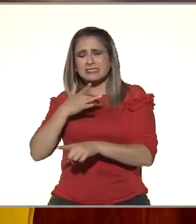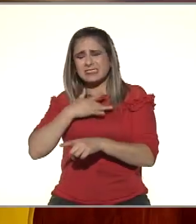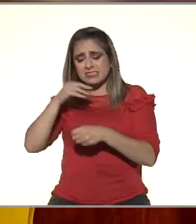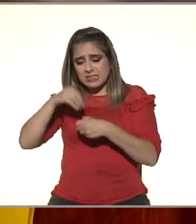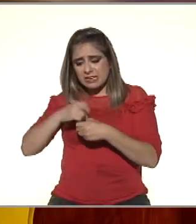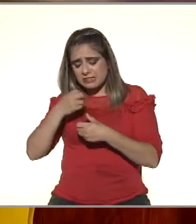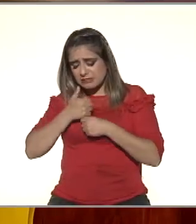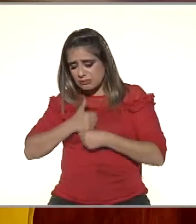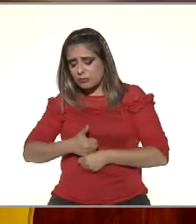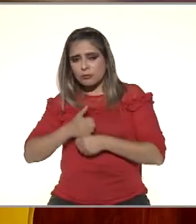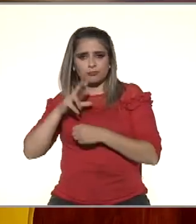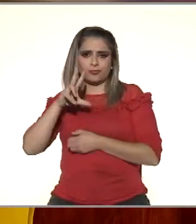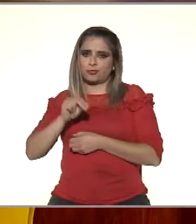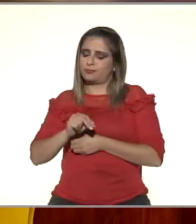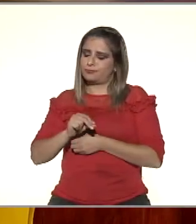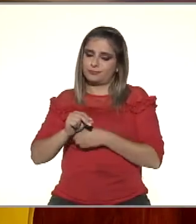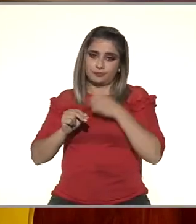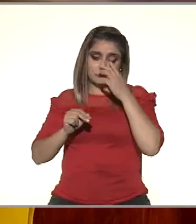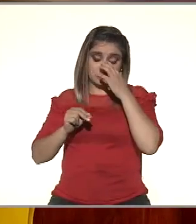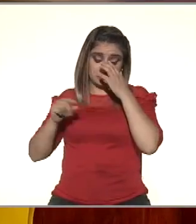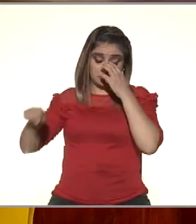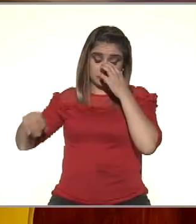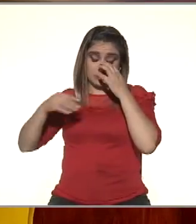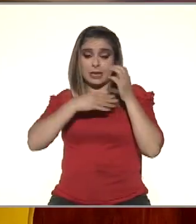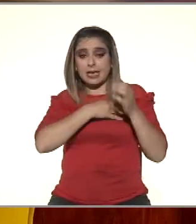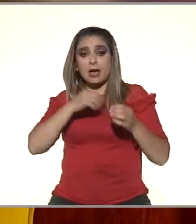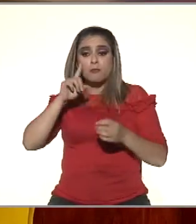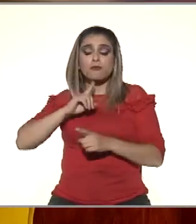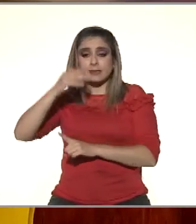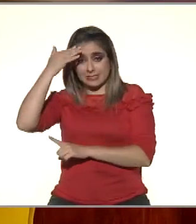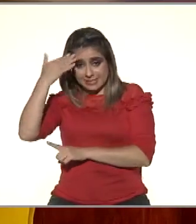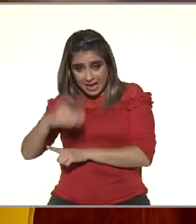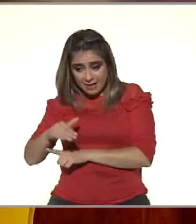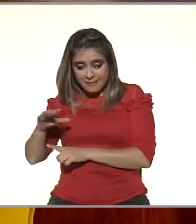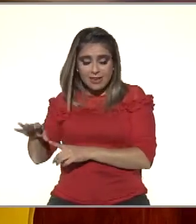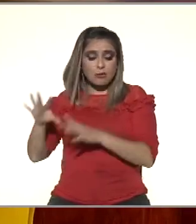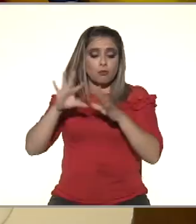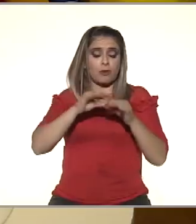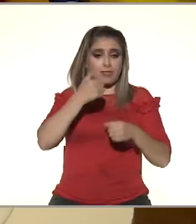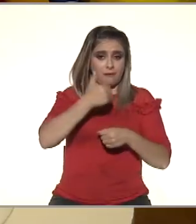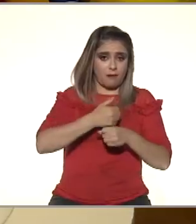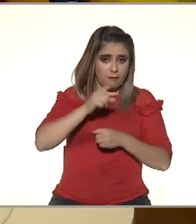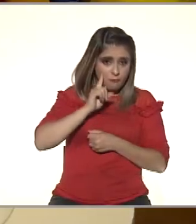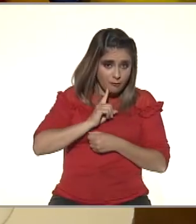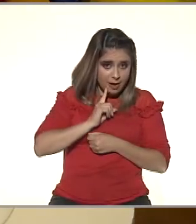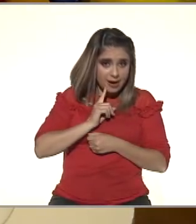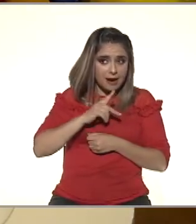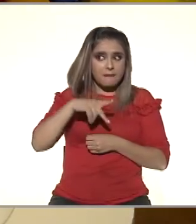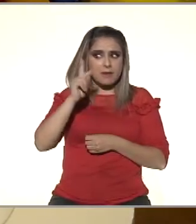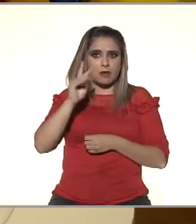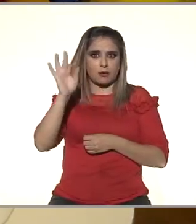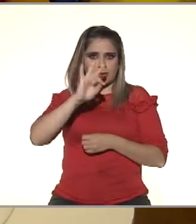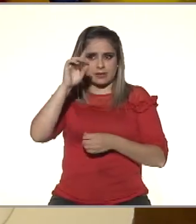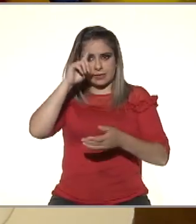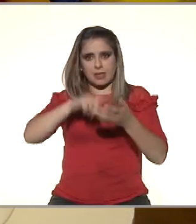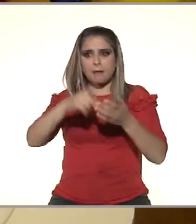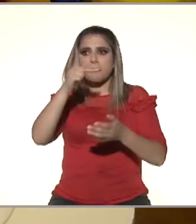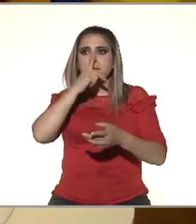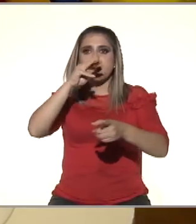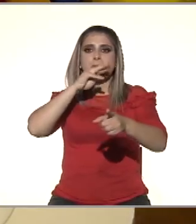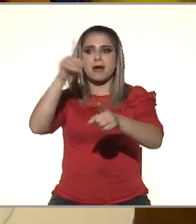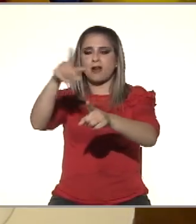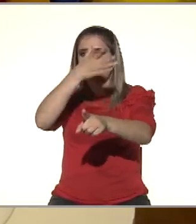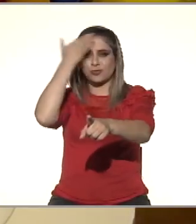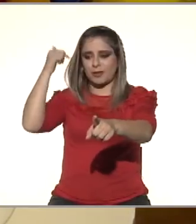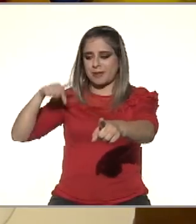secreto, porque al parecer la hija sabe, se lo cuenta a la abuela, pero podríamos entender que los papás no saben que la hija